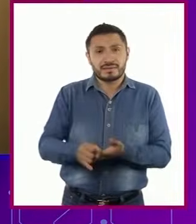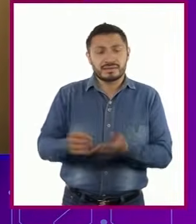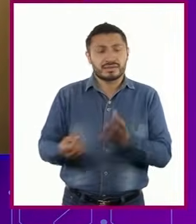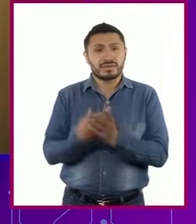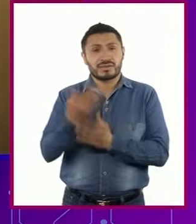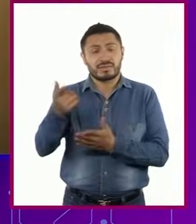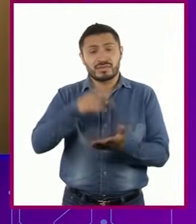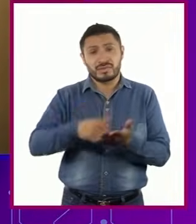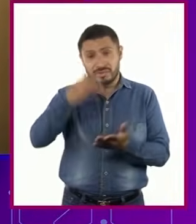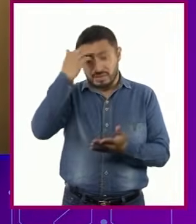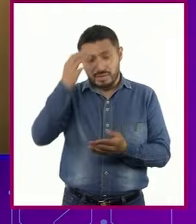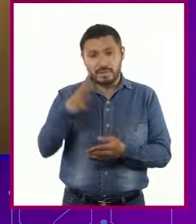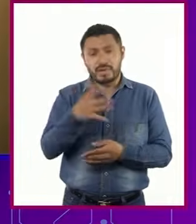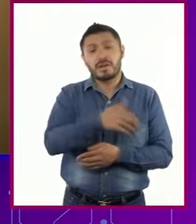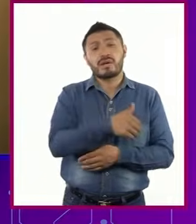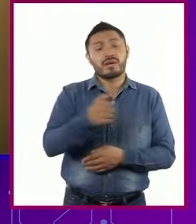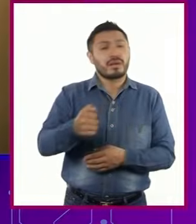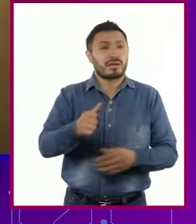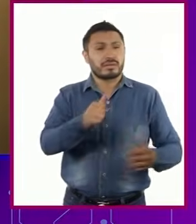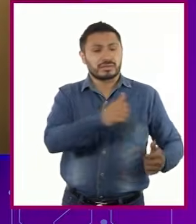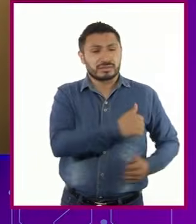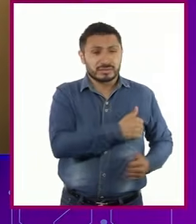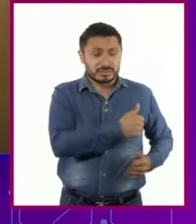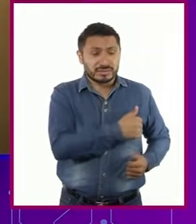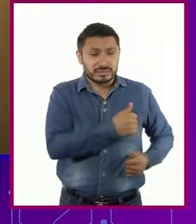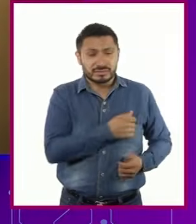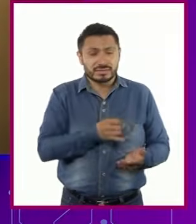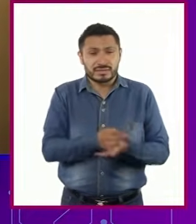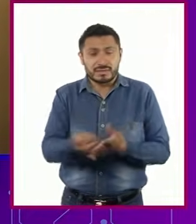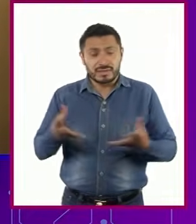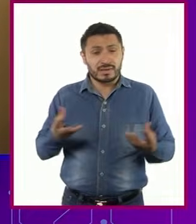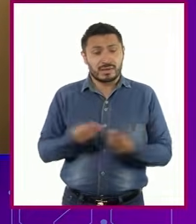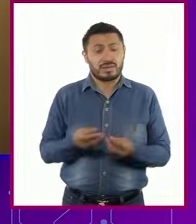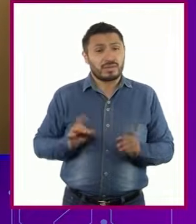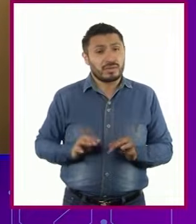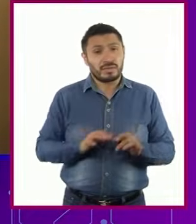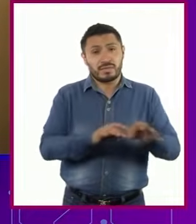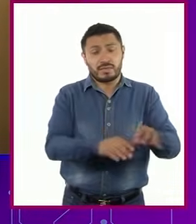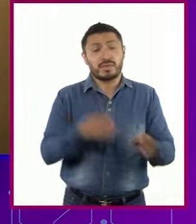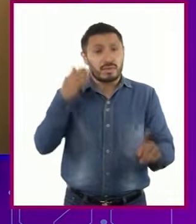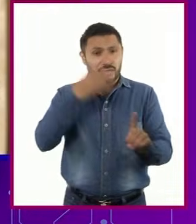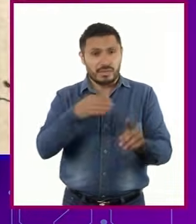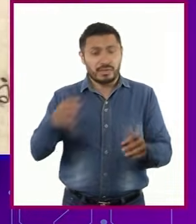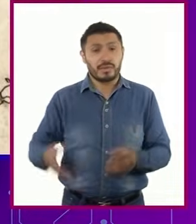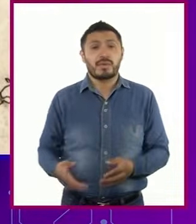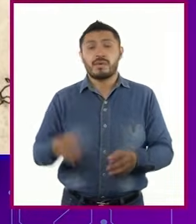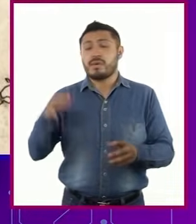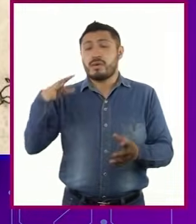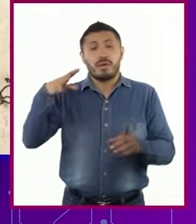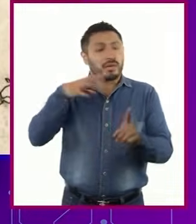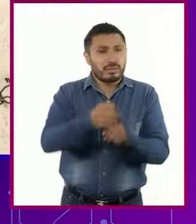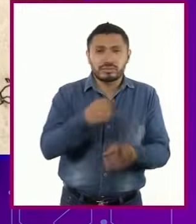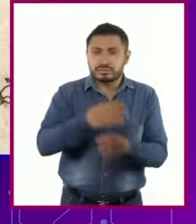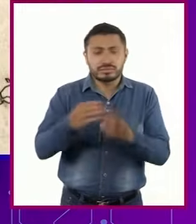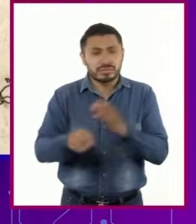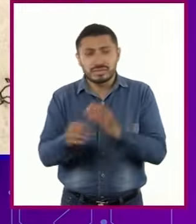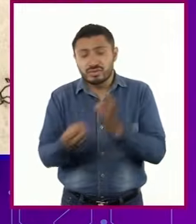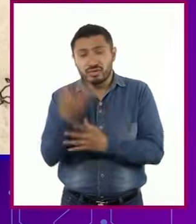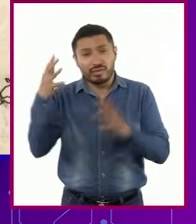de 600 soldados decidieron ir con él, con la intención de obtener botín de guerra. En febrero